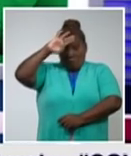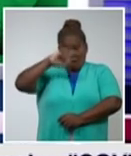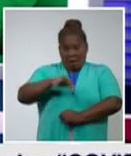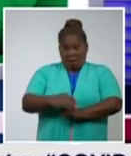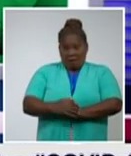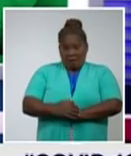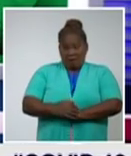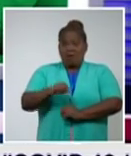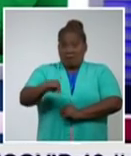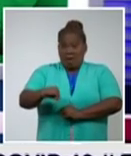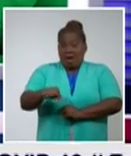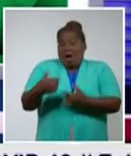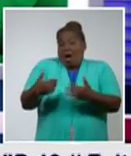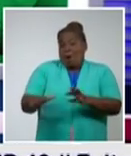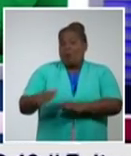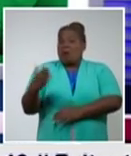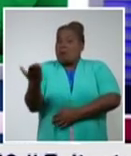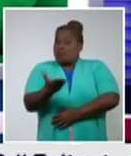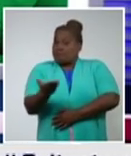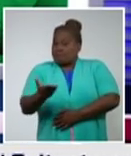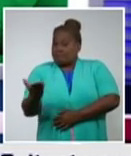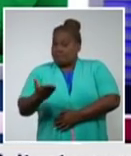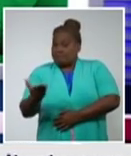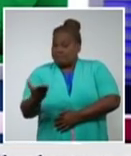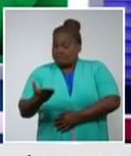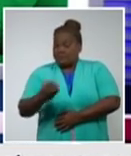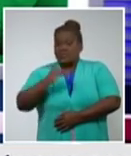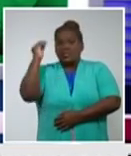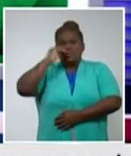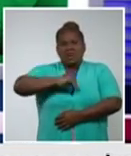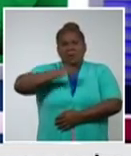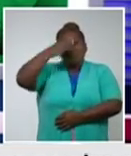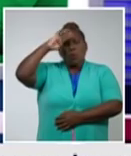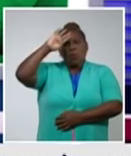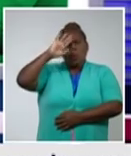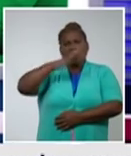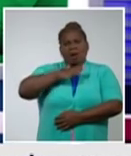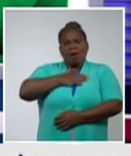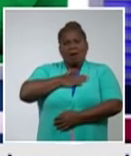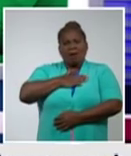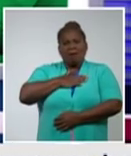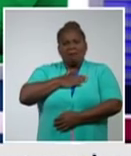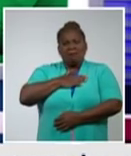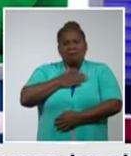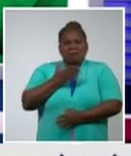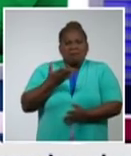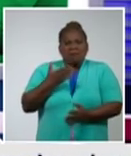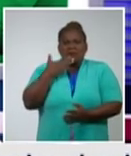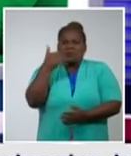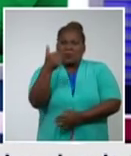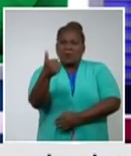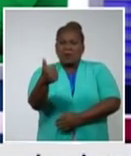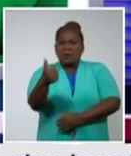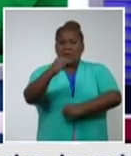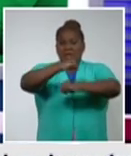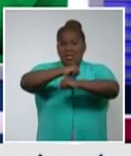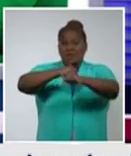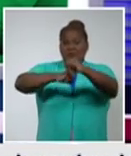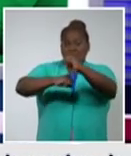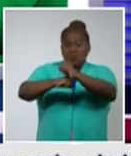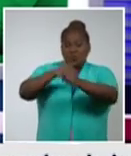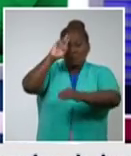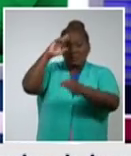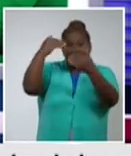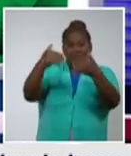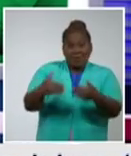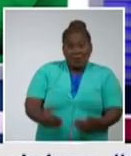aceleremos, y sabemos que en Cuba eso es factible, en Cuba la estructura del sistema de salud,